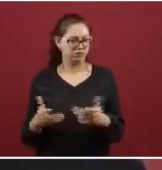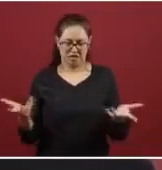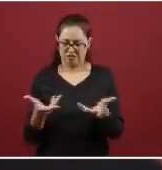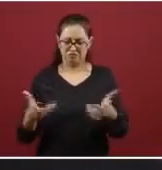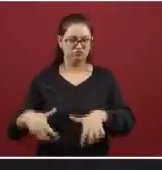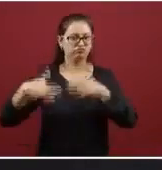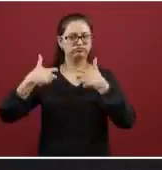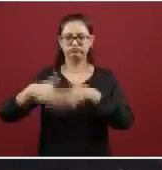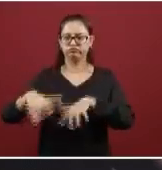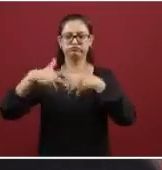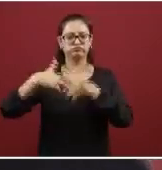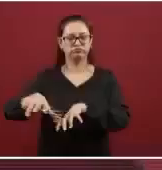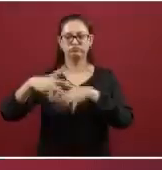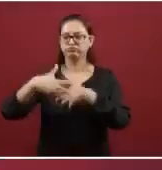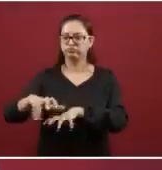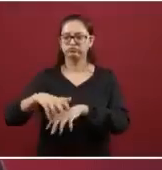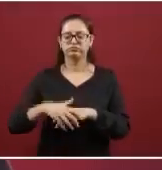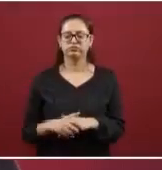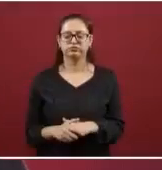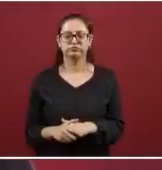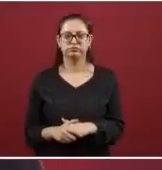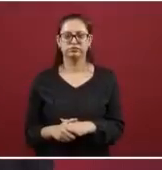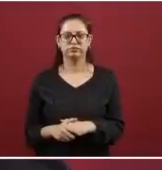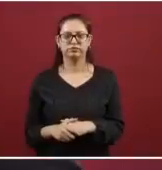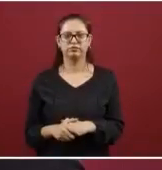manifestarse, va a haber